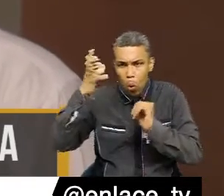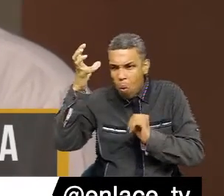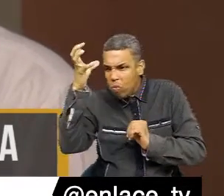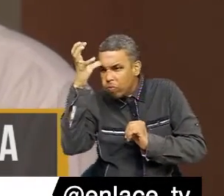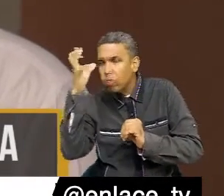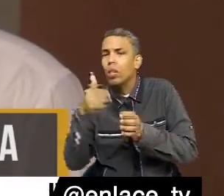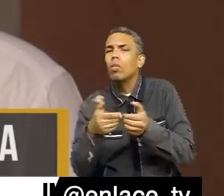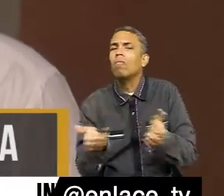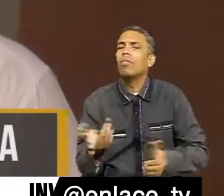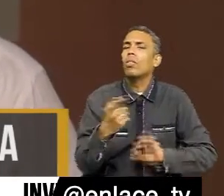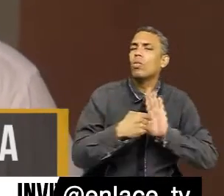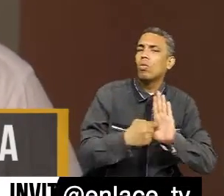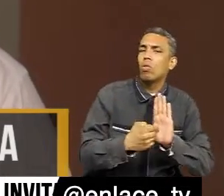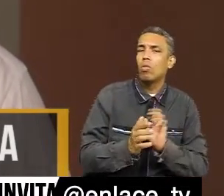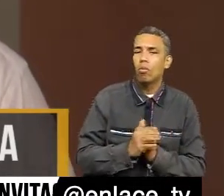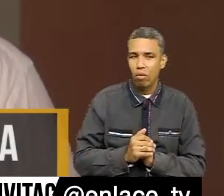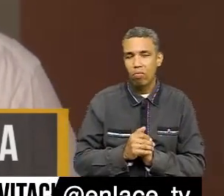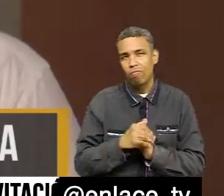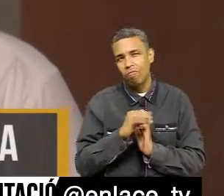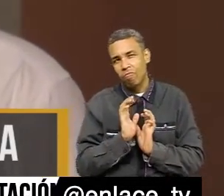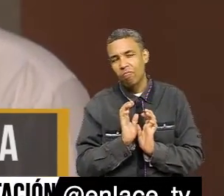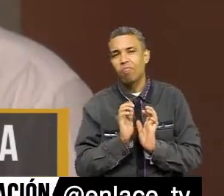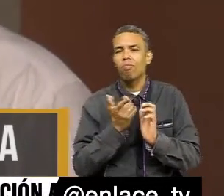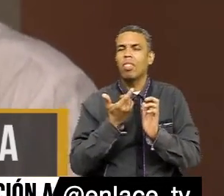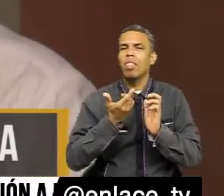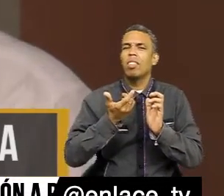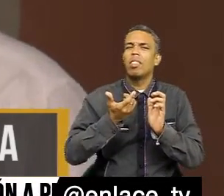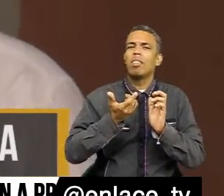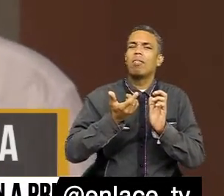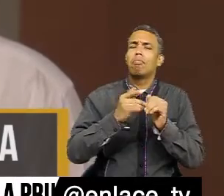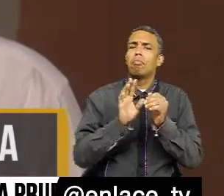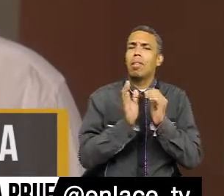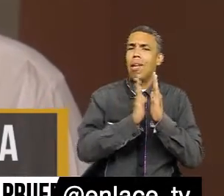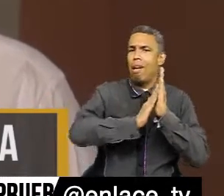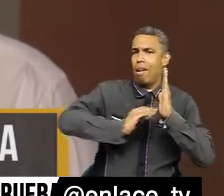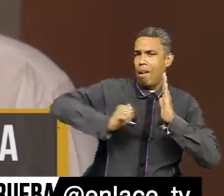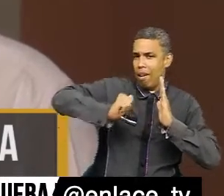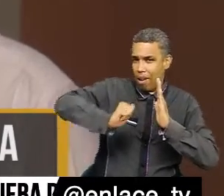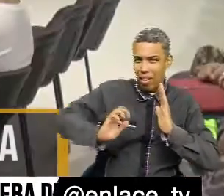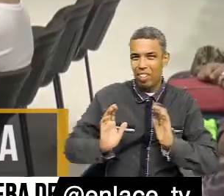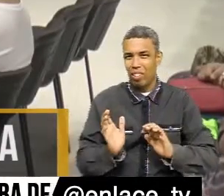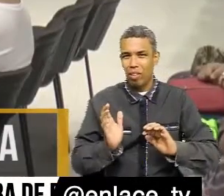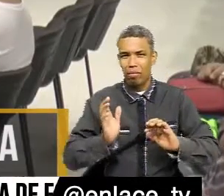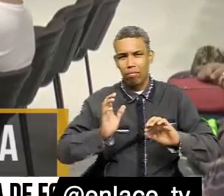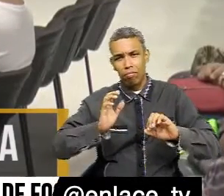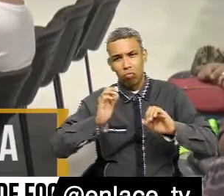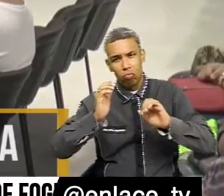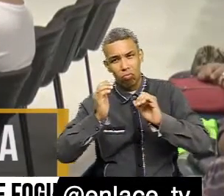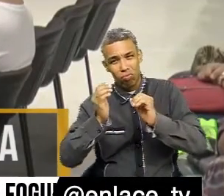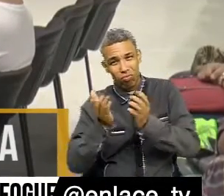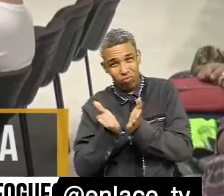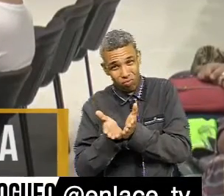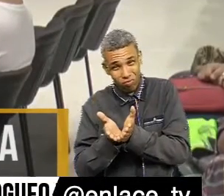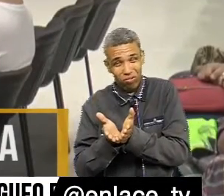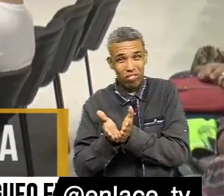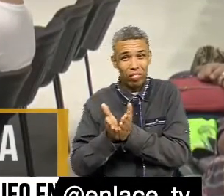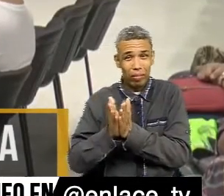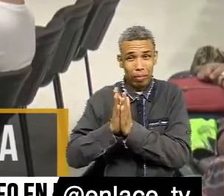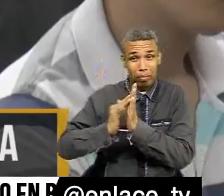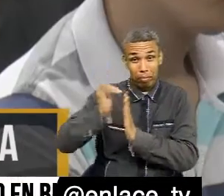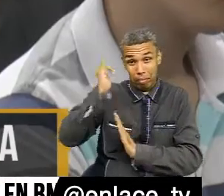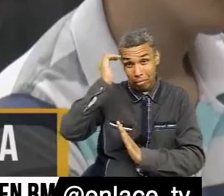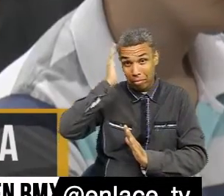desde el área de bienestar estudiantil, y por supuesto realizando y mostrando proyectos de impacto para la región. Desde hace más de 18 años se realiza